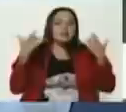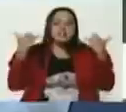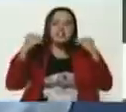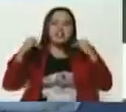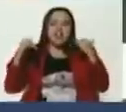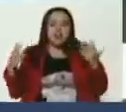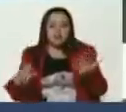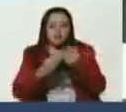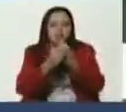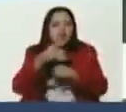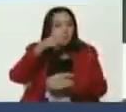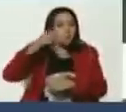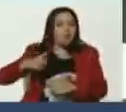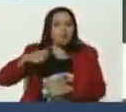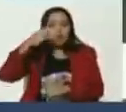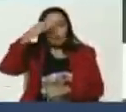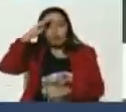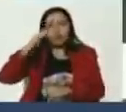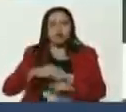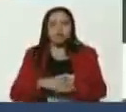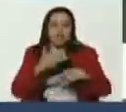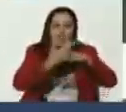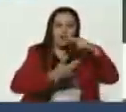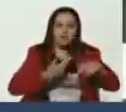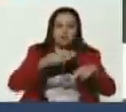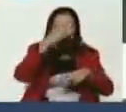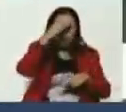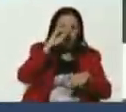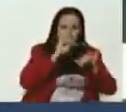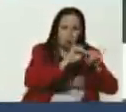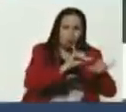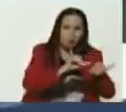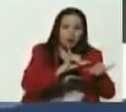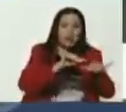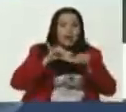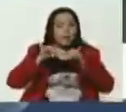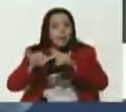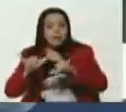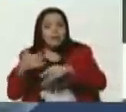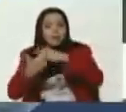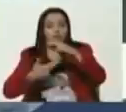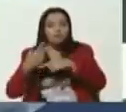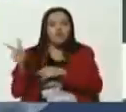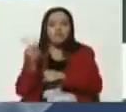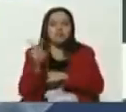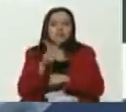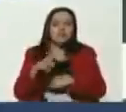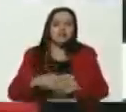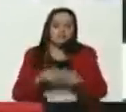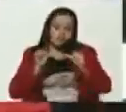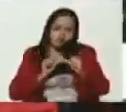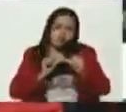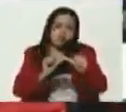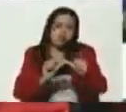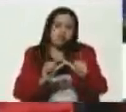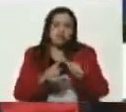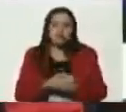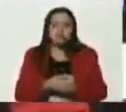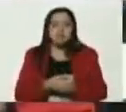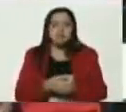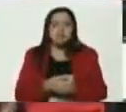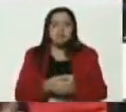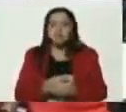pueblo cubano, porque la revolución nuestra es la continuación de la revolución cubana. Si no le gusta a los amigos